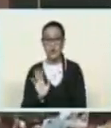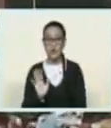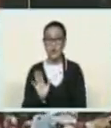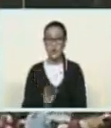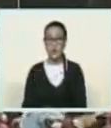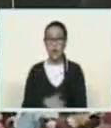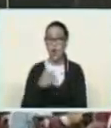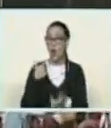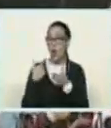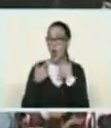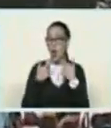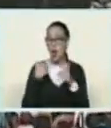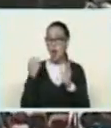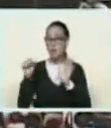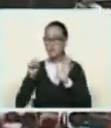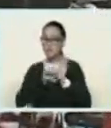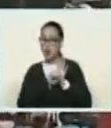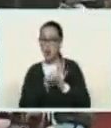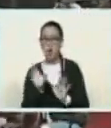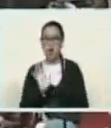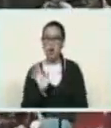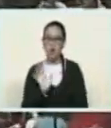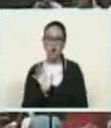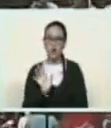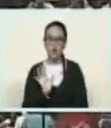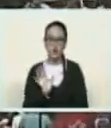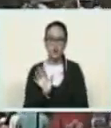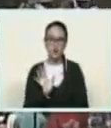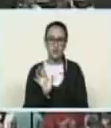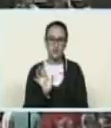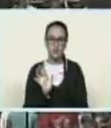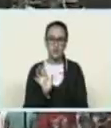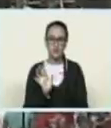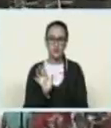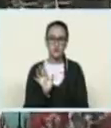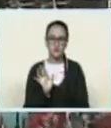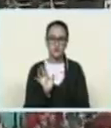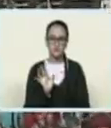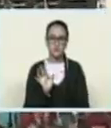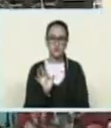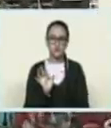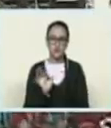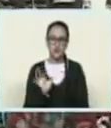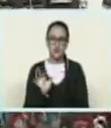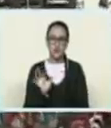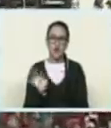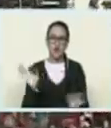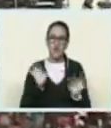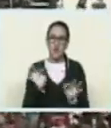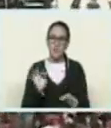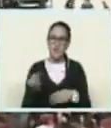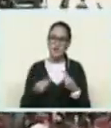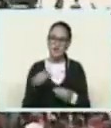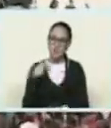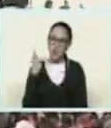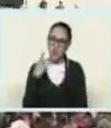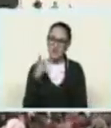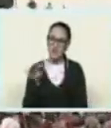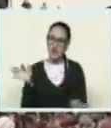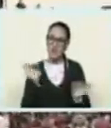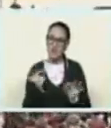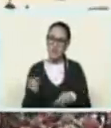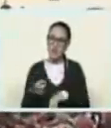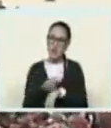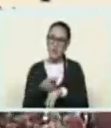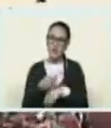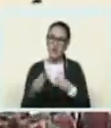con un color o con un símbolo. Es mucho más que eso. Es una forma de hacer la política. Es una forma